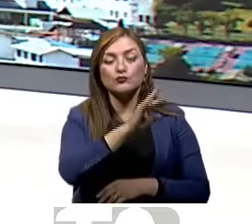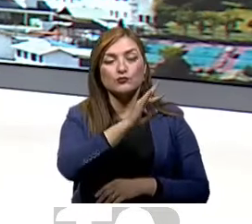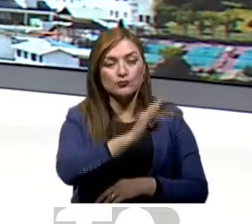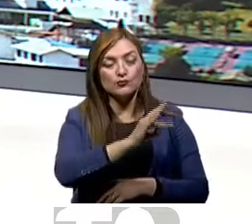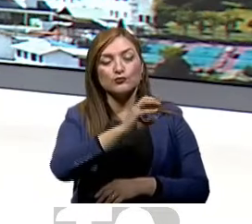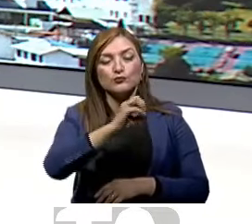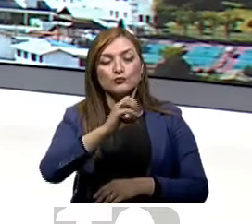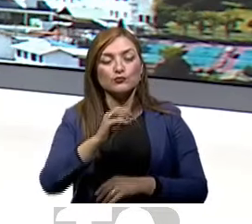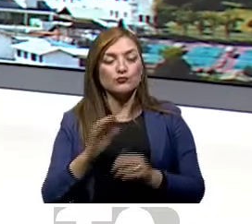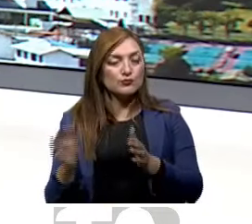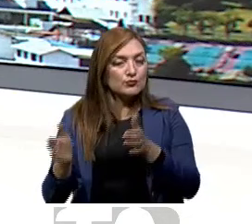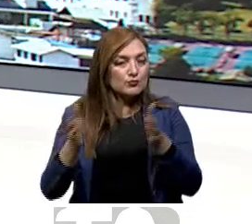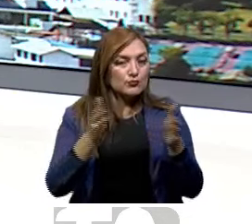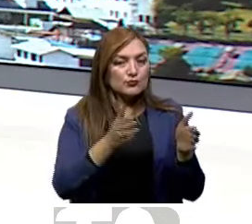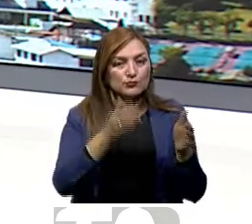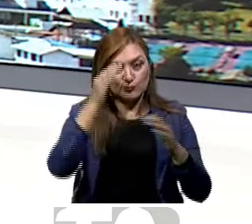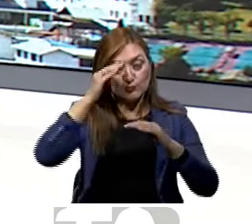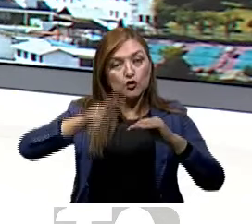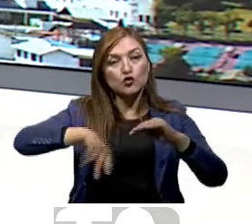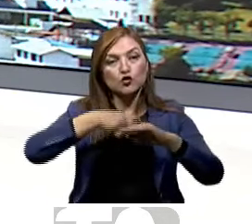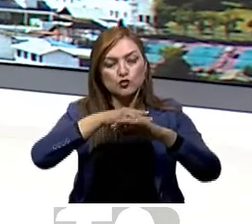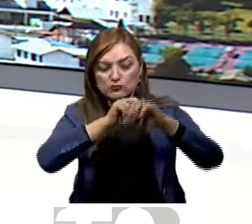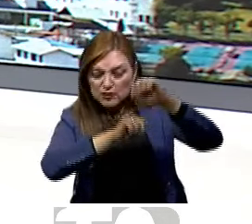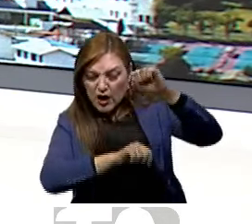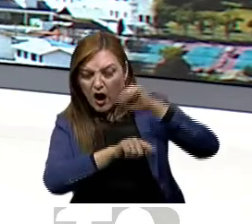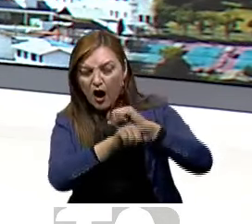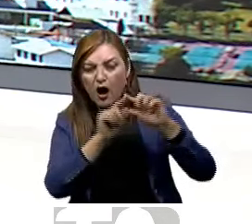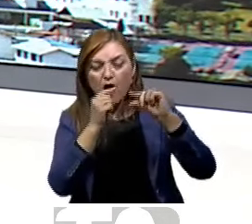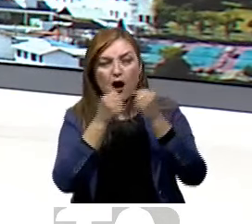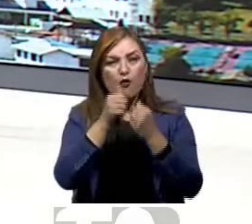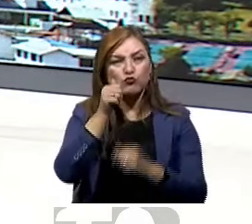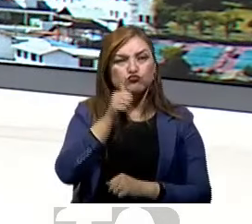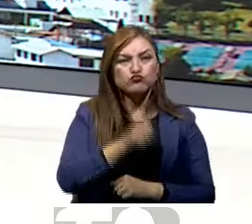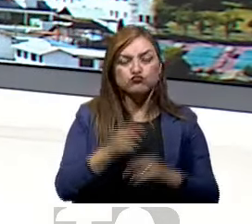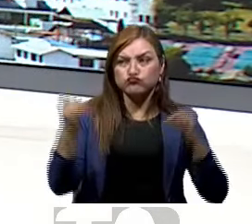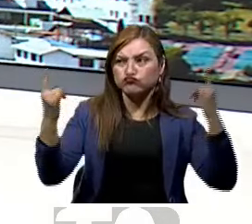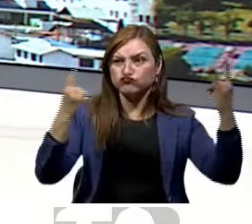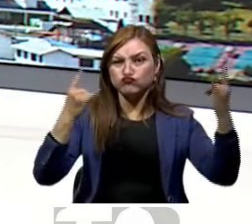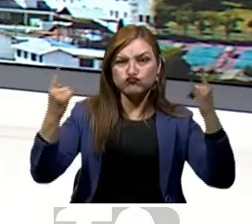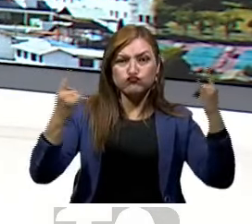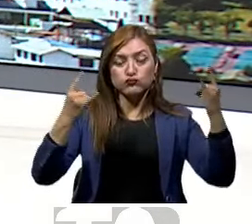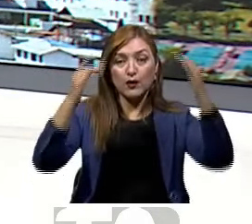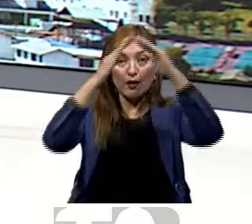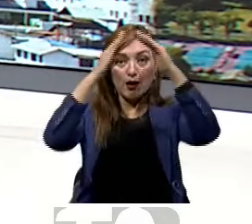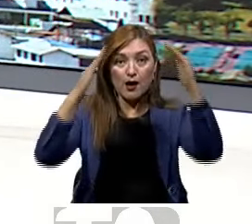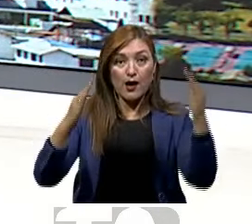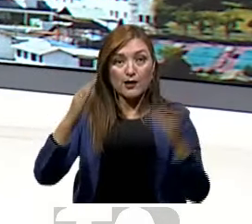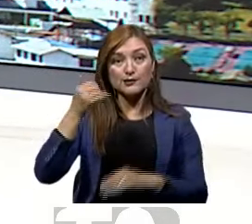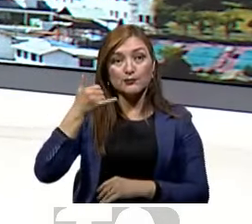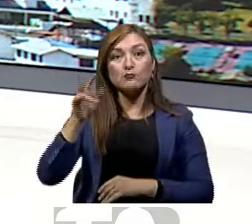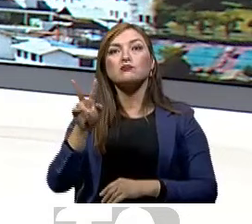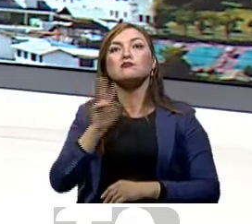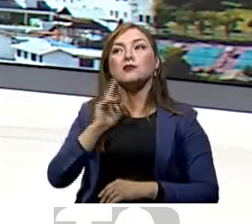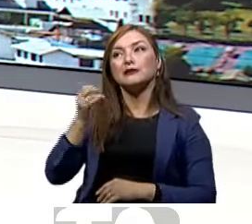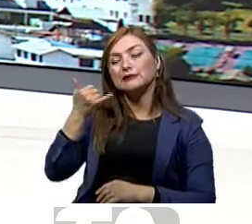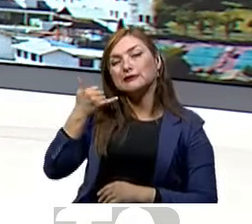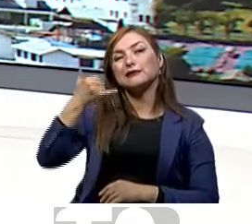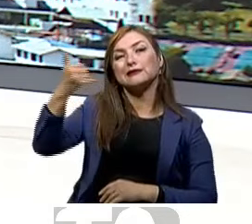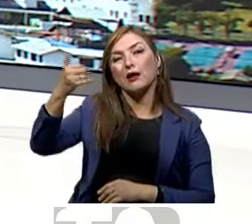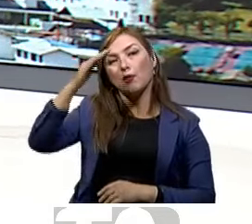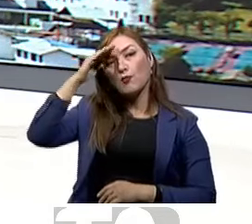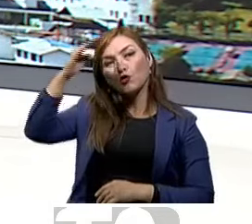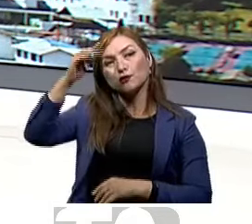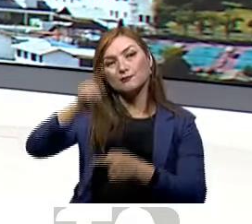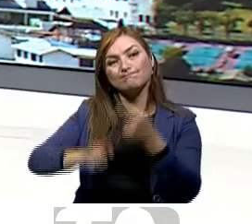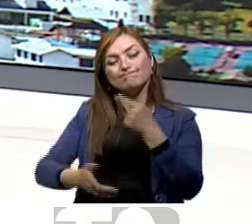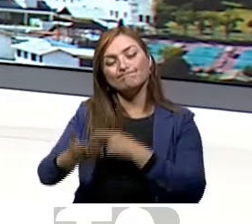La Policía Nacional descubrió que una banda utilizaba un inhibidor de señal en robos a viviendas para que las víctimas y sus vecinos no